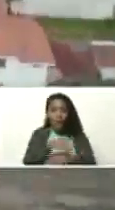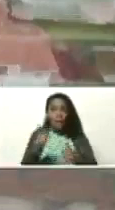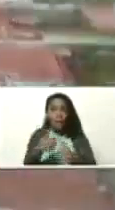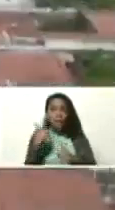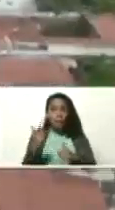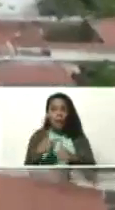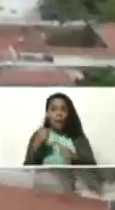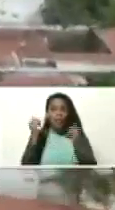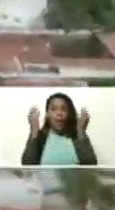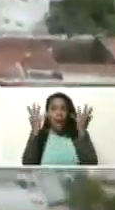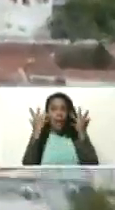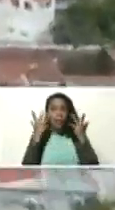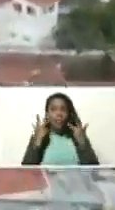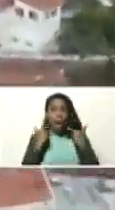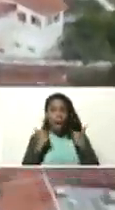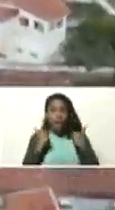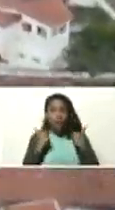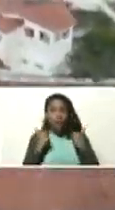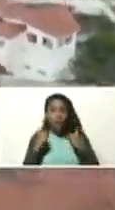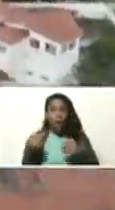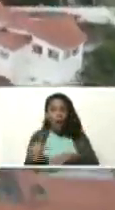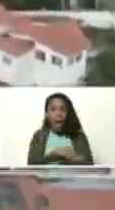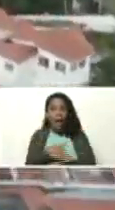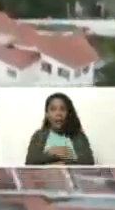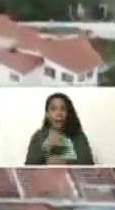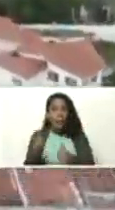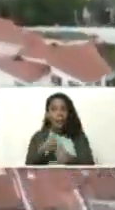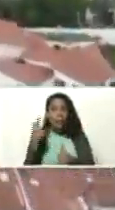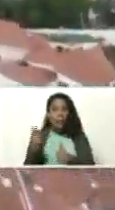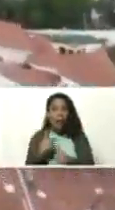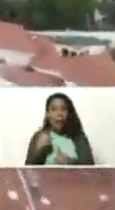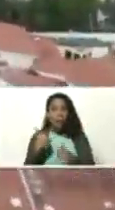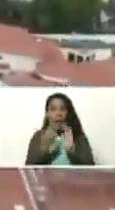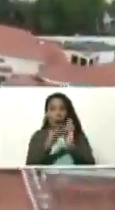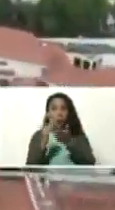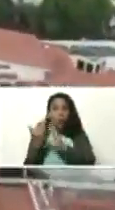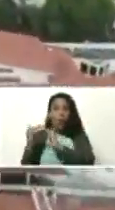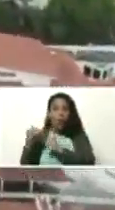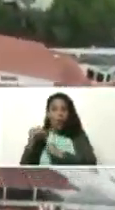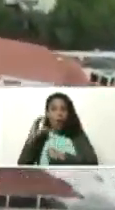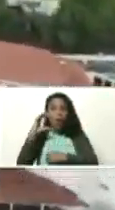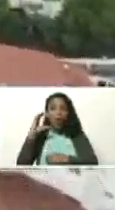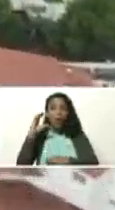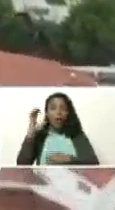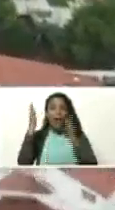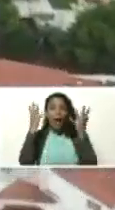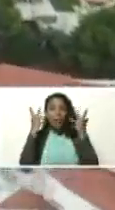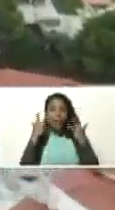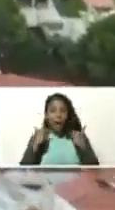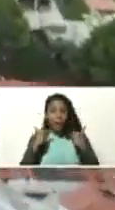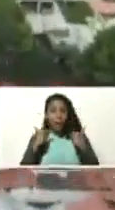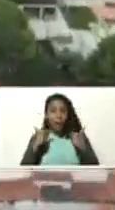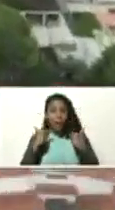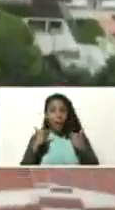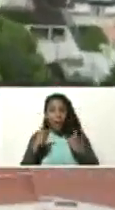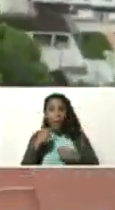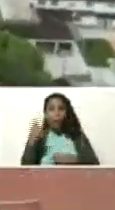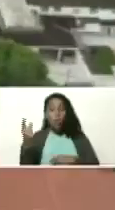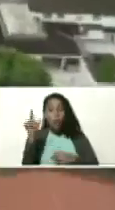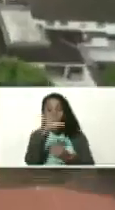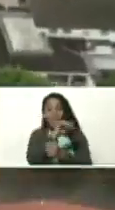Los Castaños y en la avenida principal de la urbanización Los Castaños igualmente. Como lo dijo nuestra